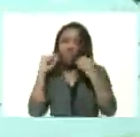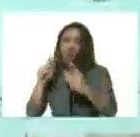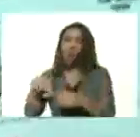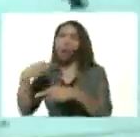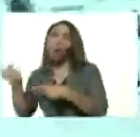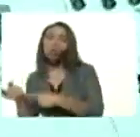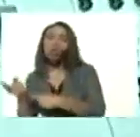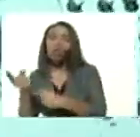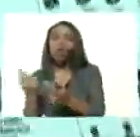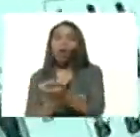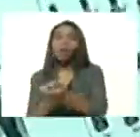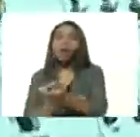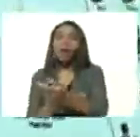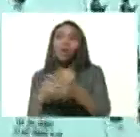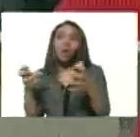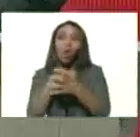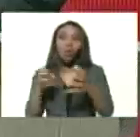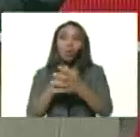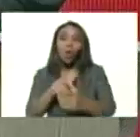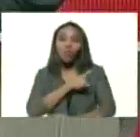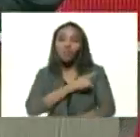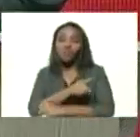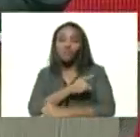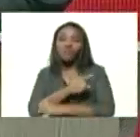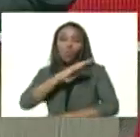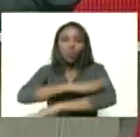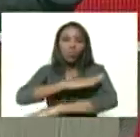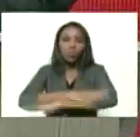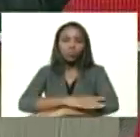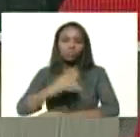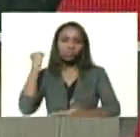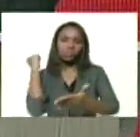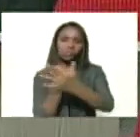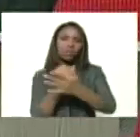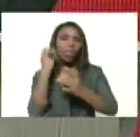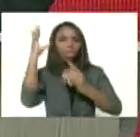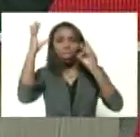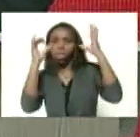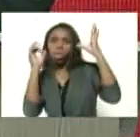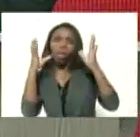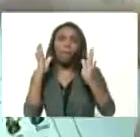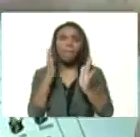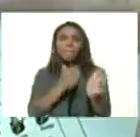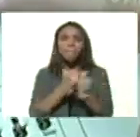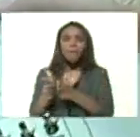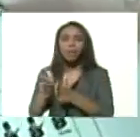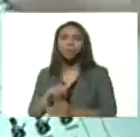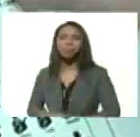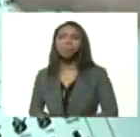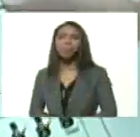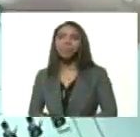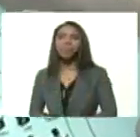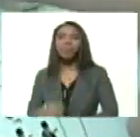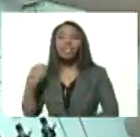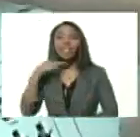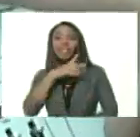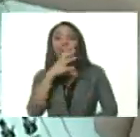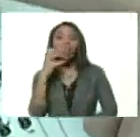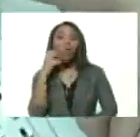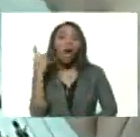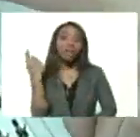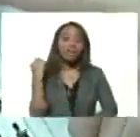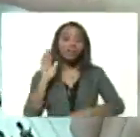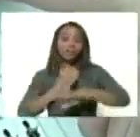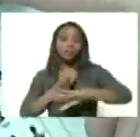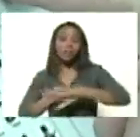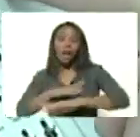hermanos era de los ejecutores de las acciones criminales y homicidas. Incluso le dimos a Iván Duque ayer